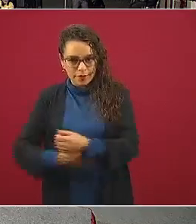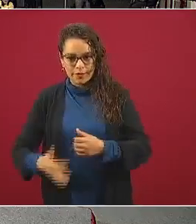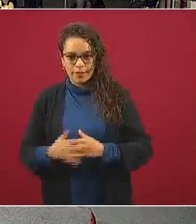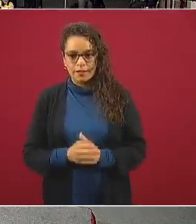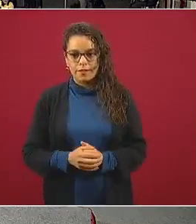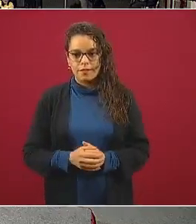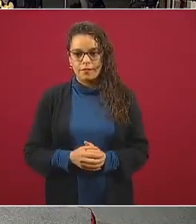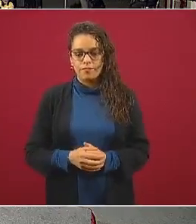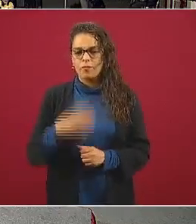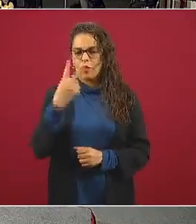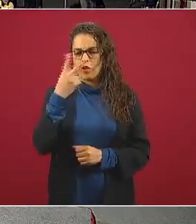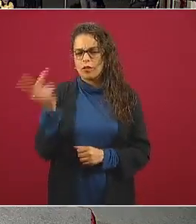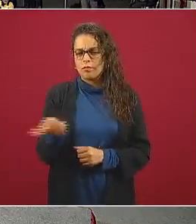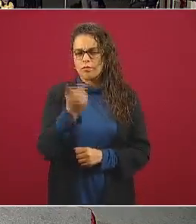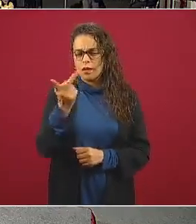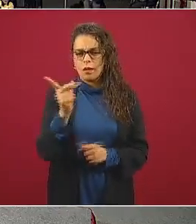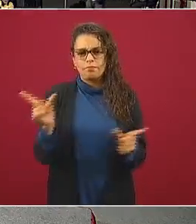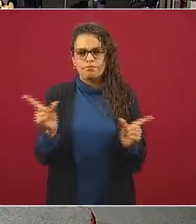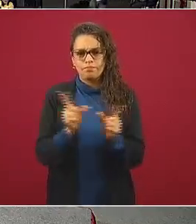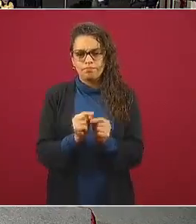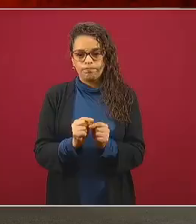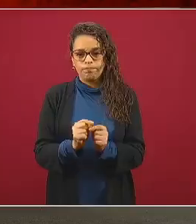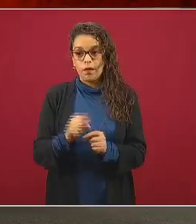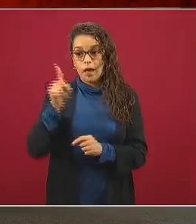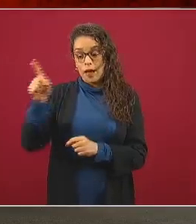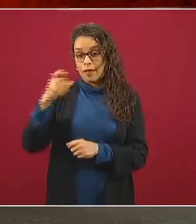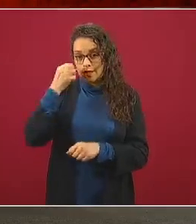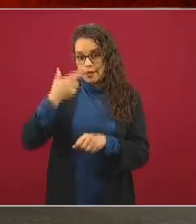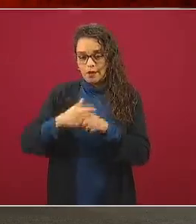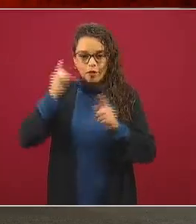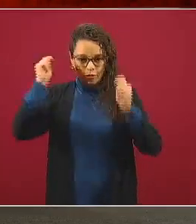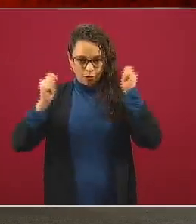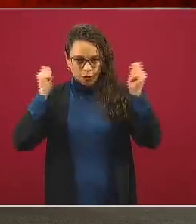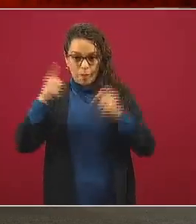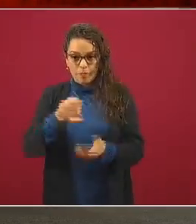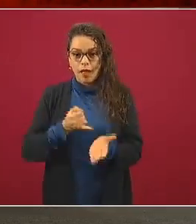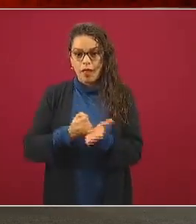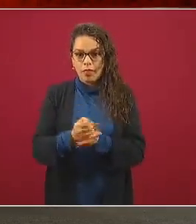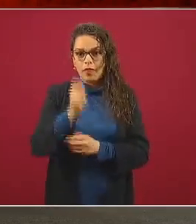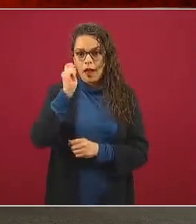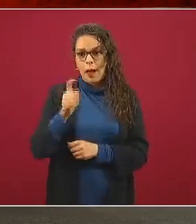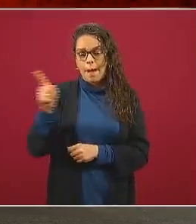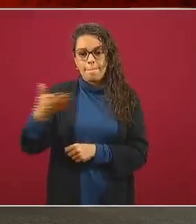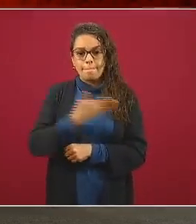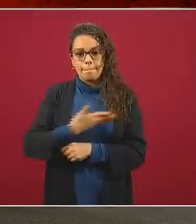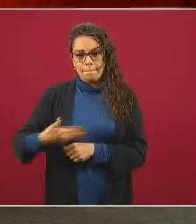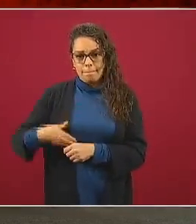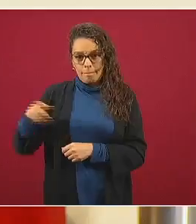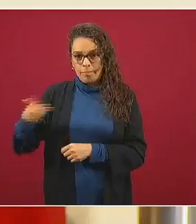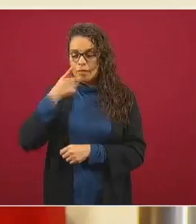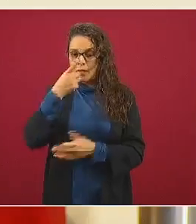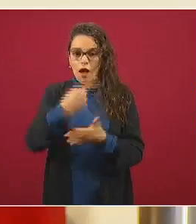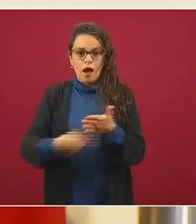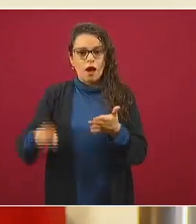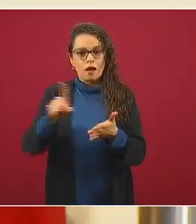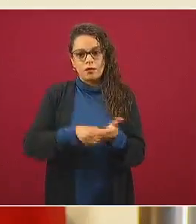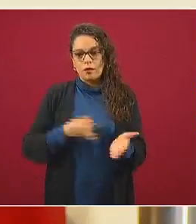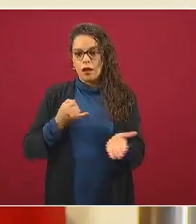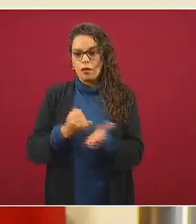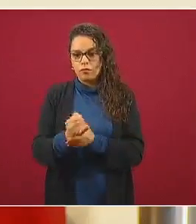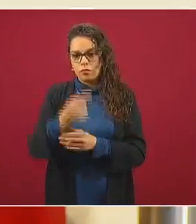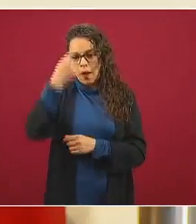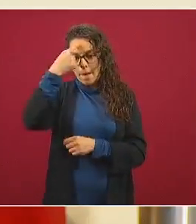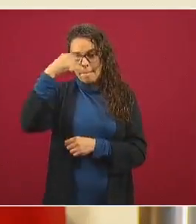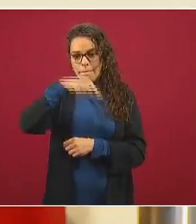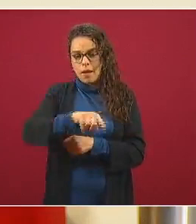de Aba Noticias. Dos preguntas rápidas. Una para el secretario de Turismo. ¿Esta decisión que se toma por parte del presidente de cancelar esta decisión que tenía de suspender los